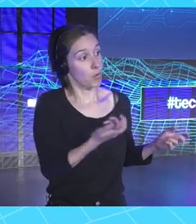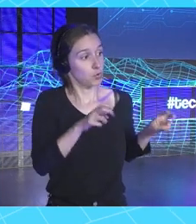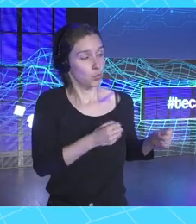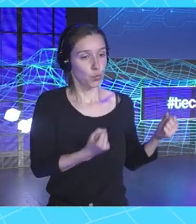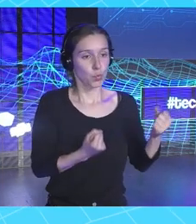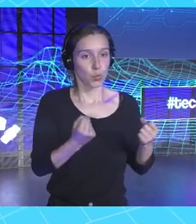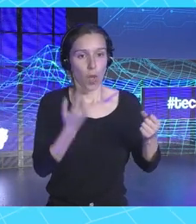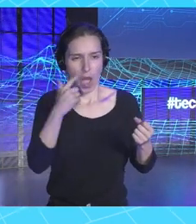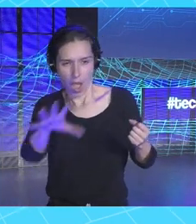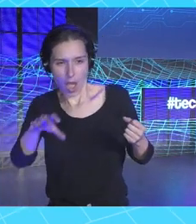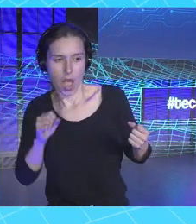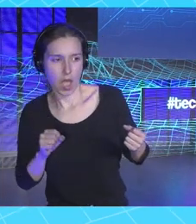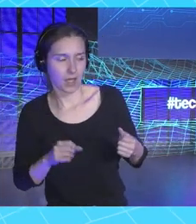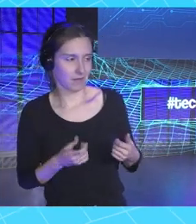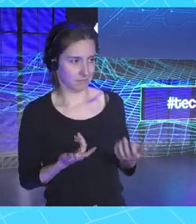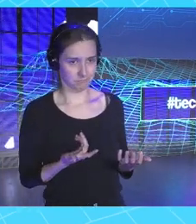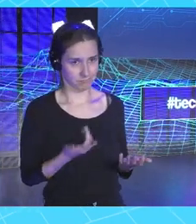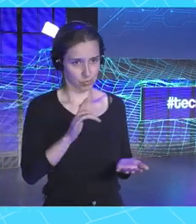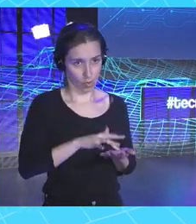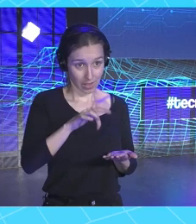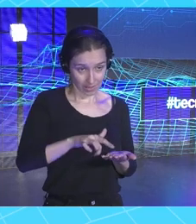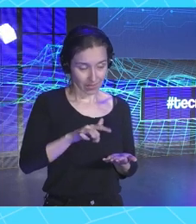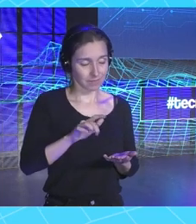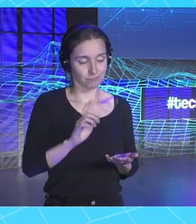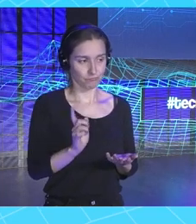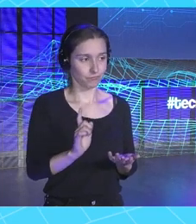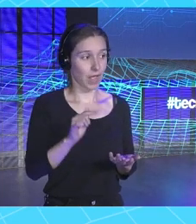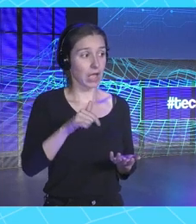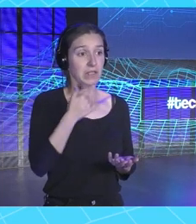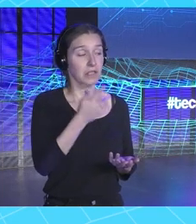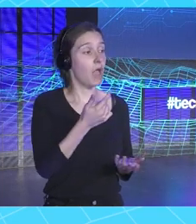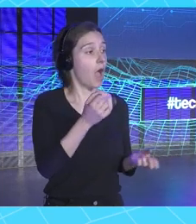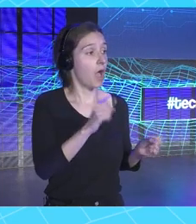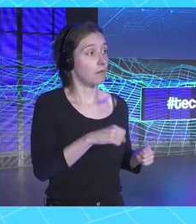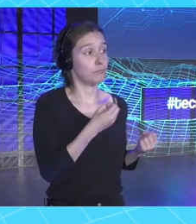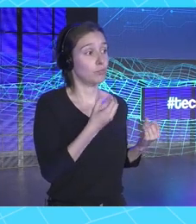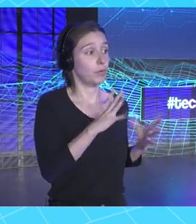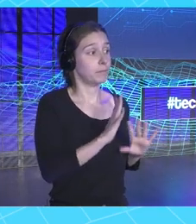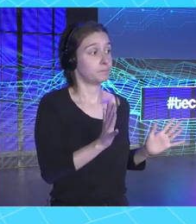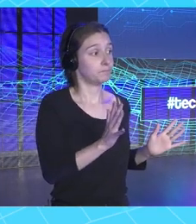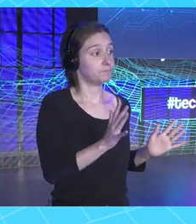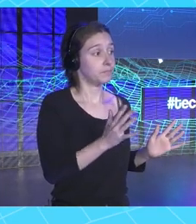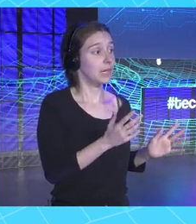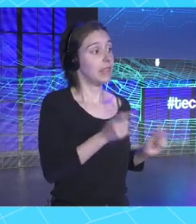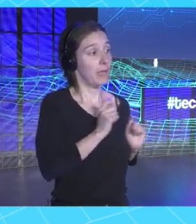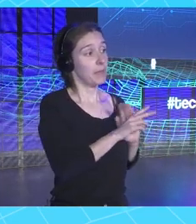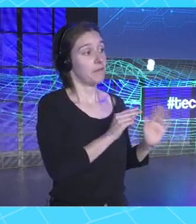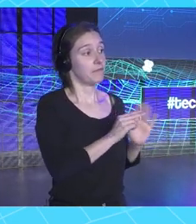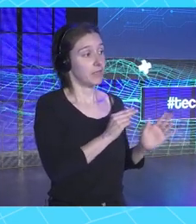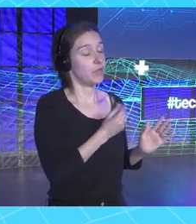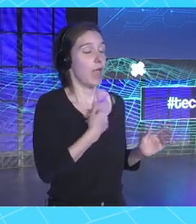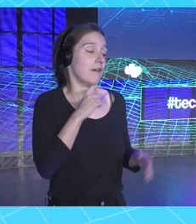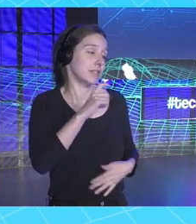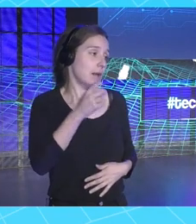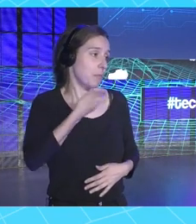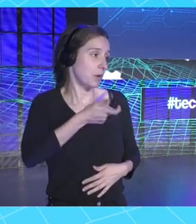Who are you no eso no va a pasar aquí Te dirán Pues muy bien pues nada tú déjame el vídeo que ya diremos que ha habido un